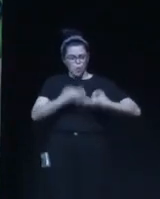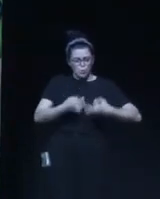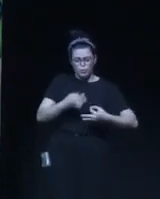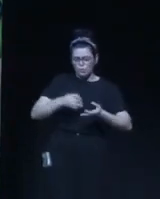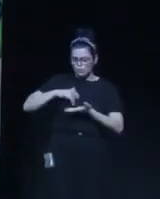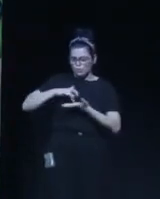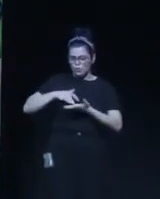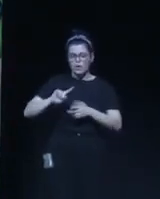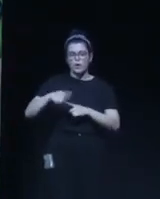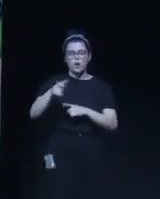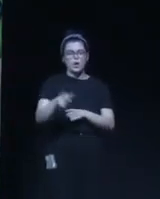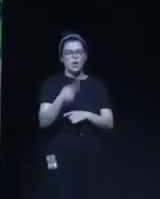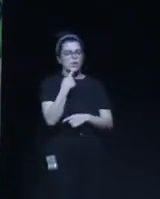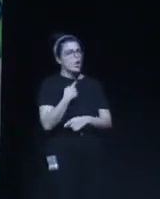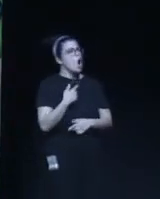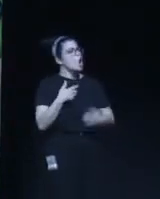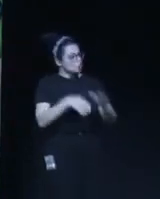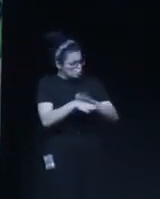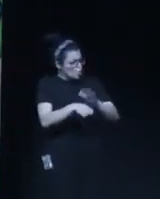nos dice,